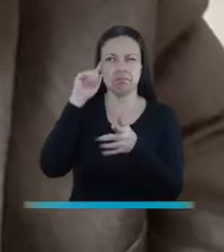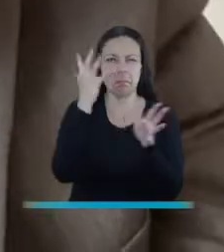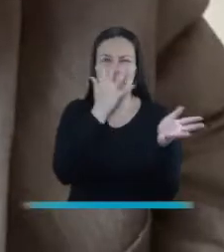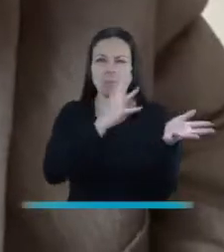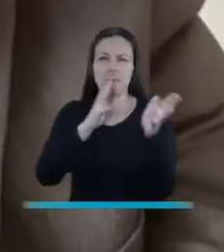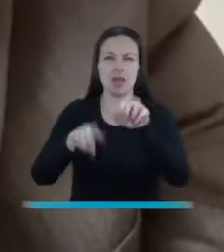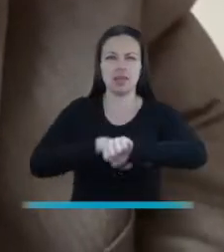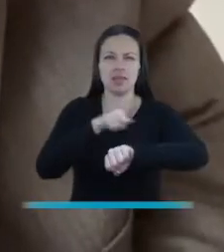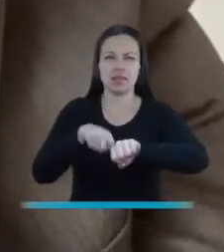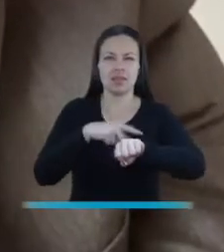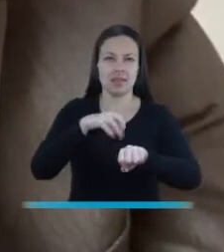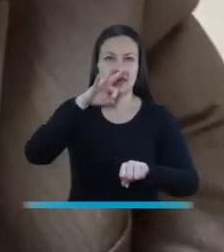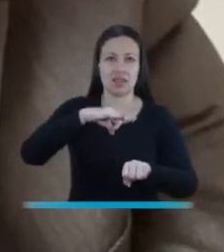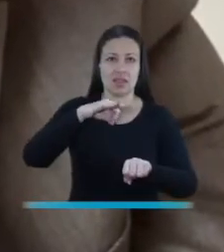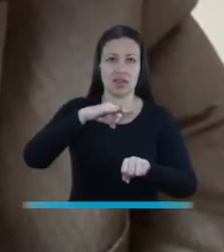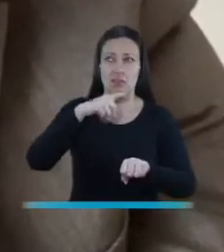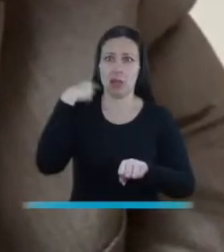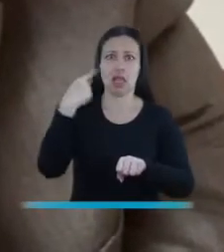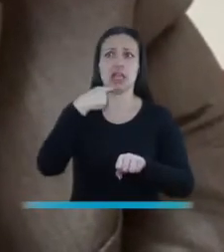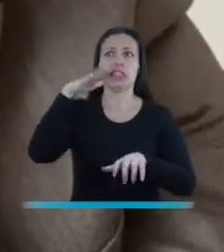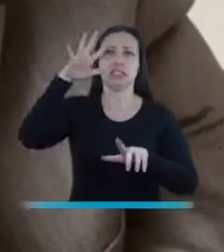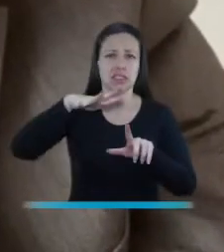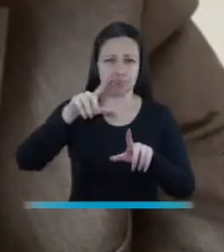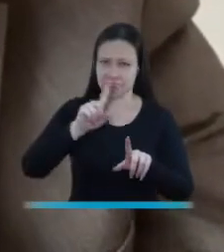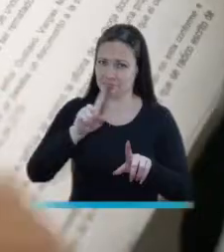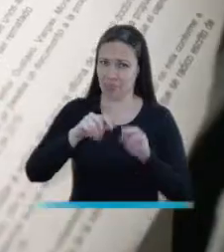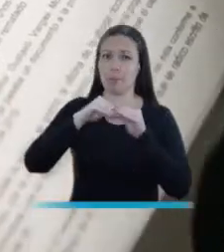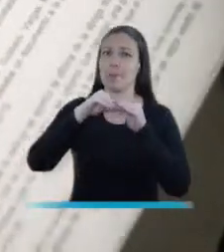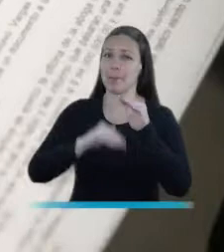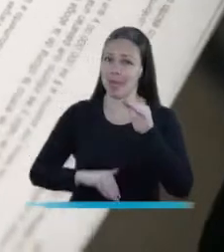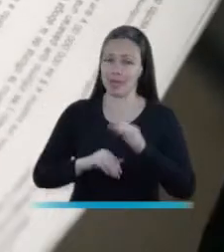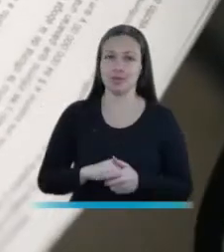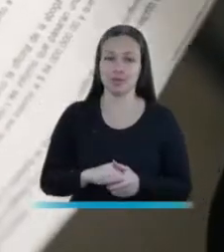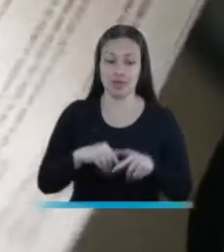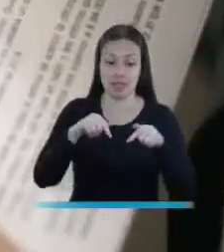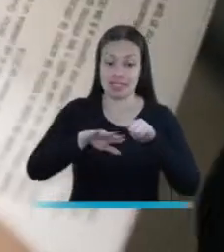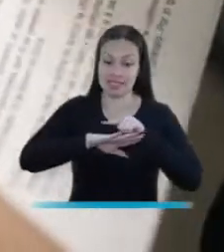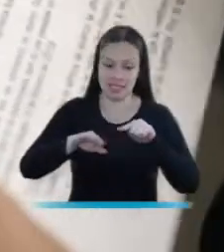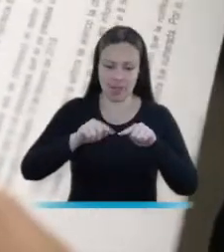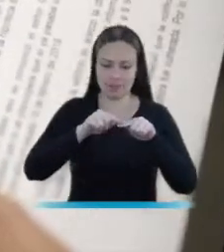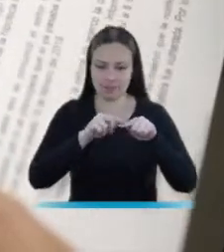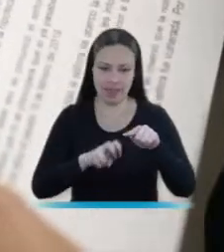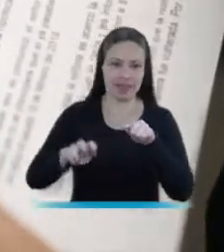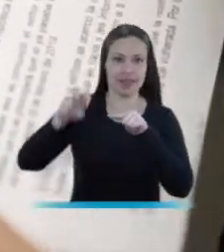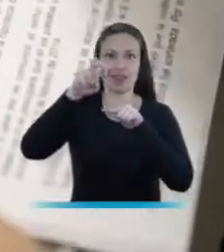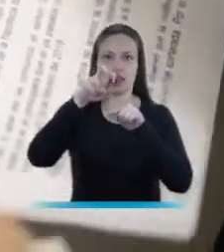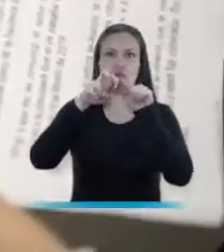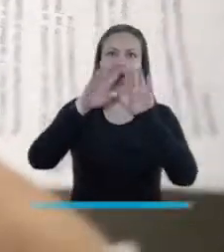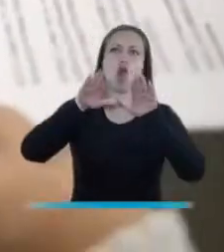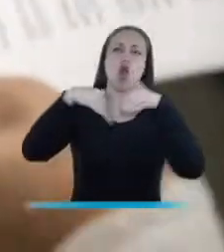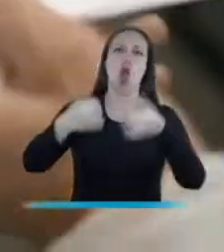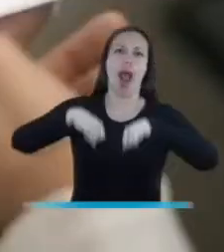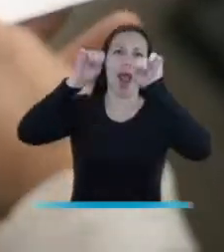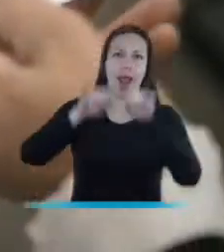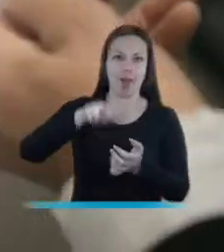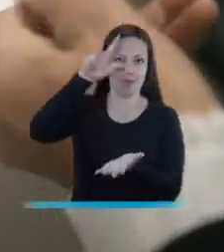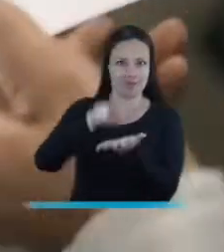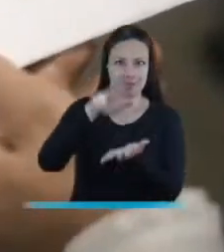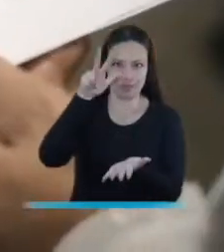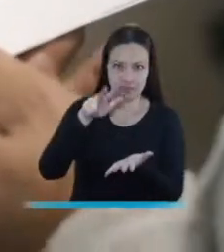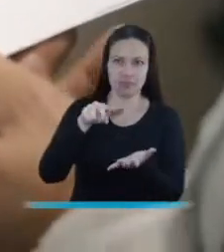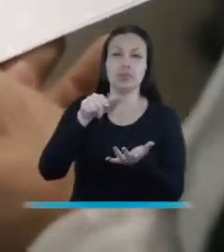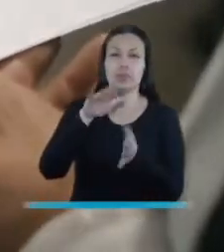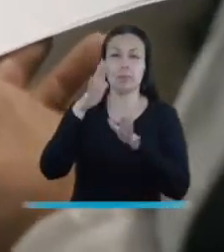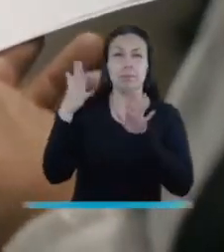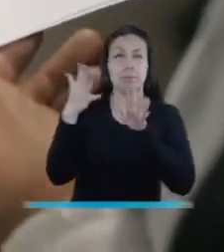3 meses y en ningún caso nos demoramos más de 5 meses. Luego pasamos a la etapa de aprobación judicial de esa conciliación, en